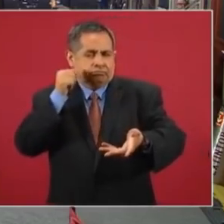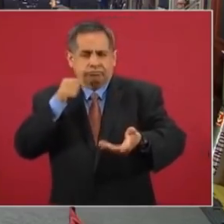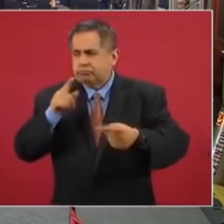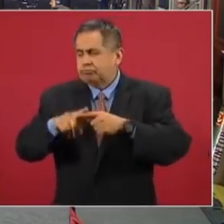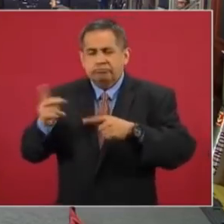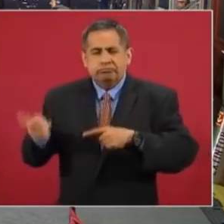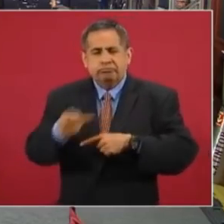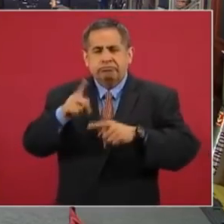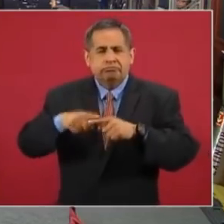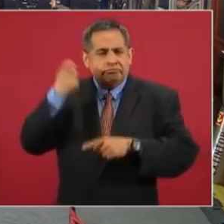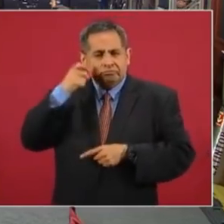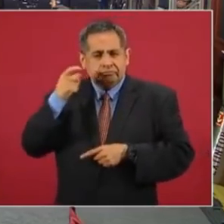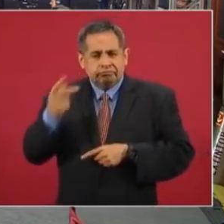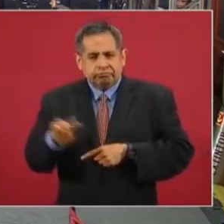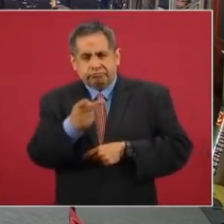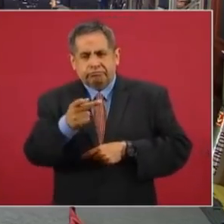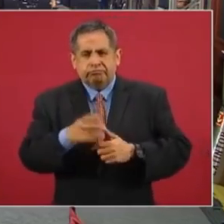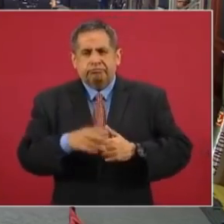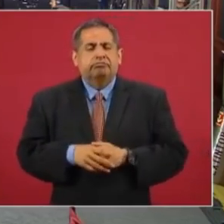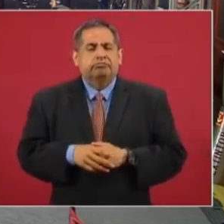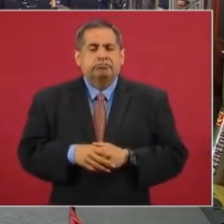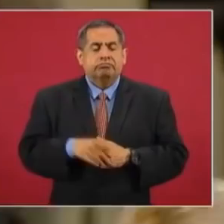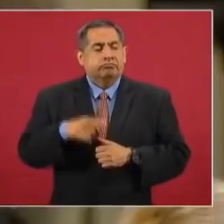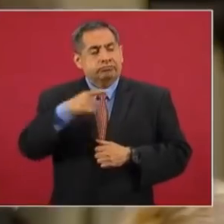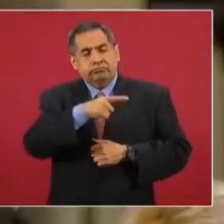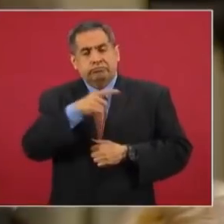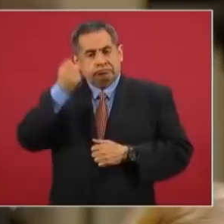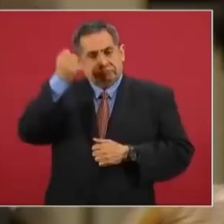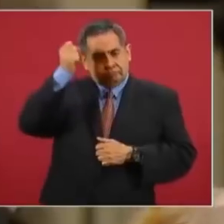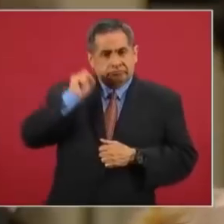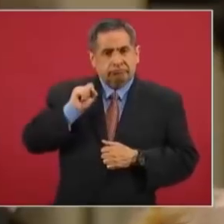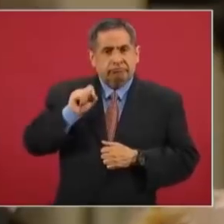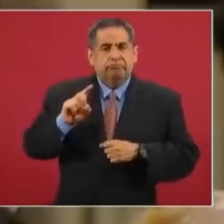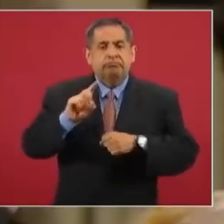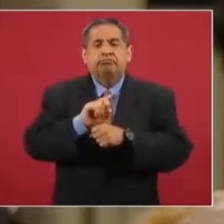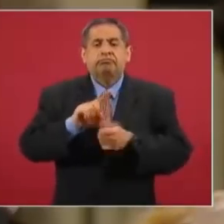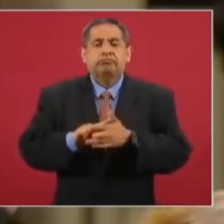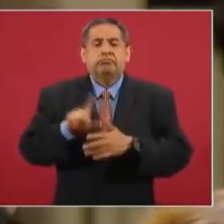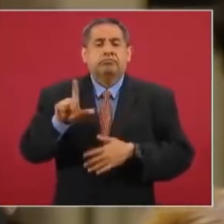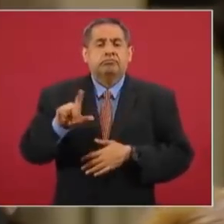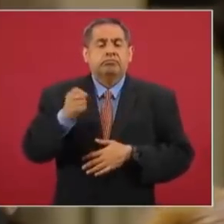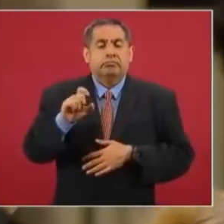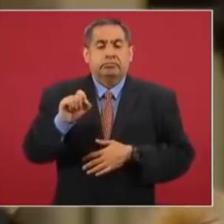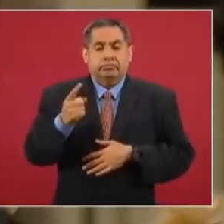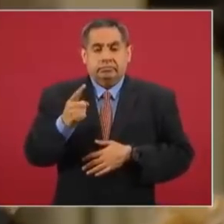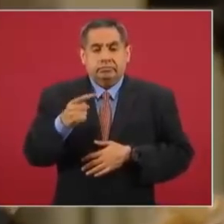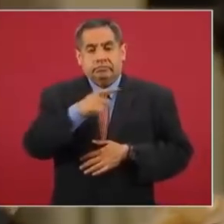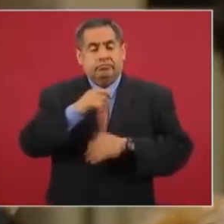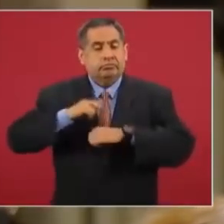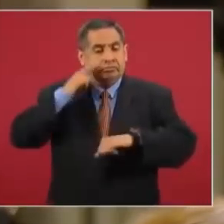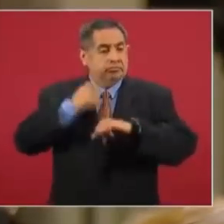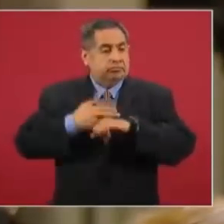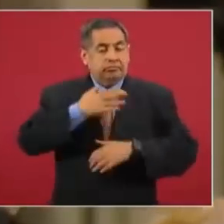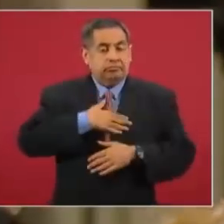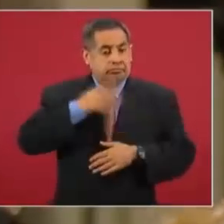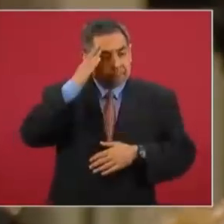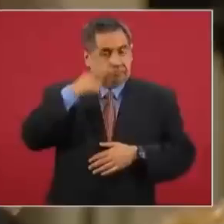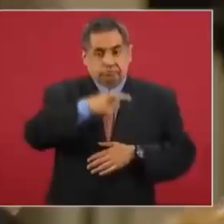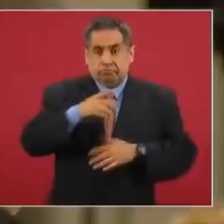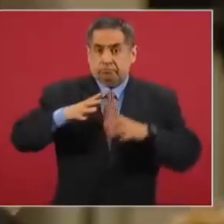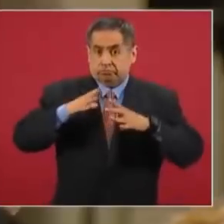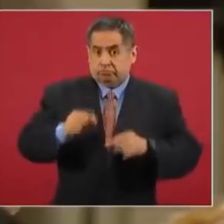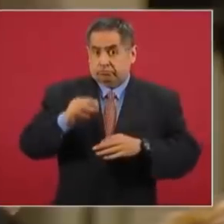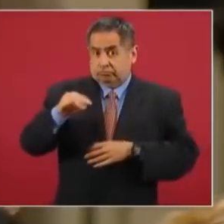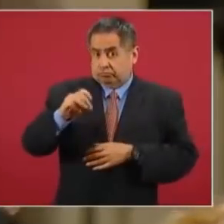de Querétaro. Le voy a hablar de Sinaloa. El pasado lunes 21 de septiembre, el aspirante a dirigir el partido que usted